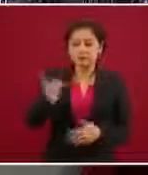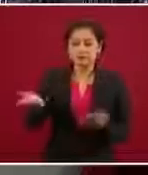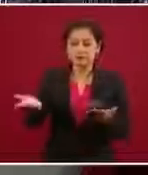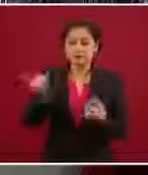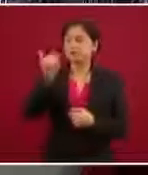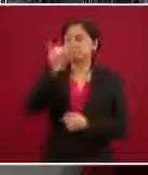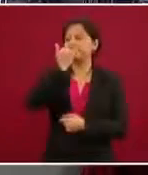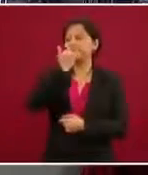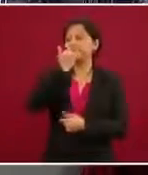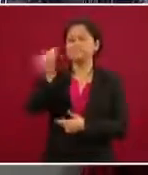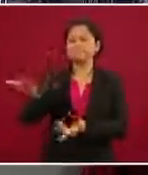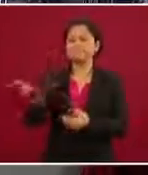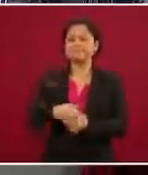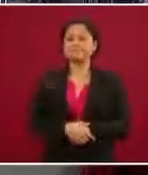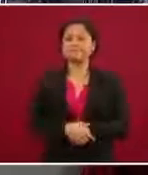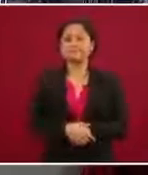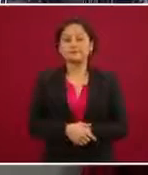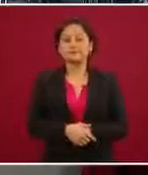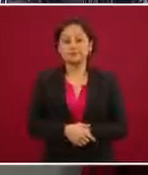Perdón.